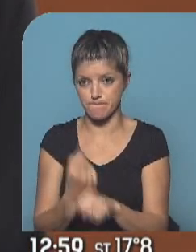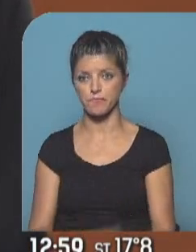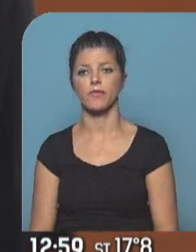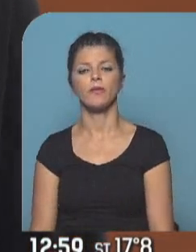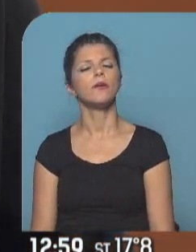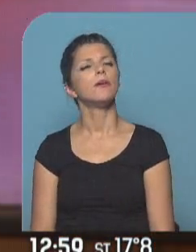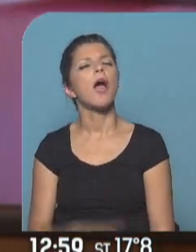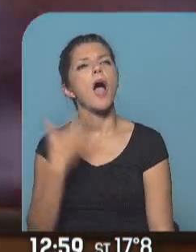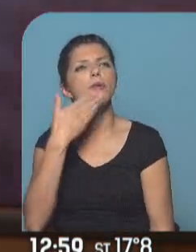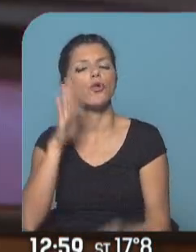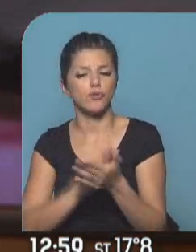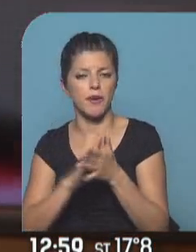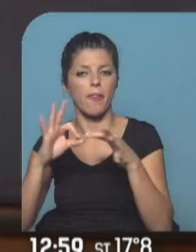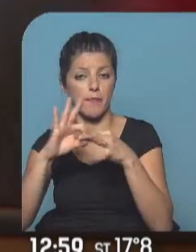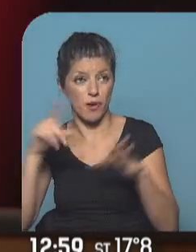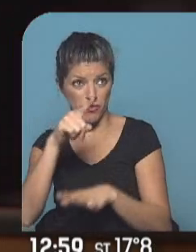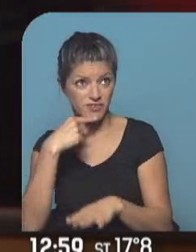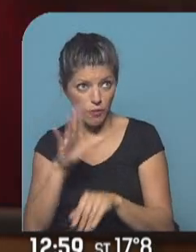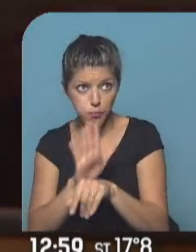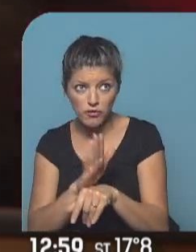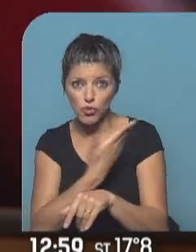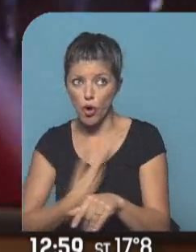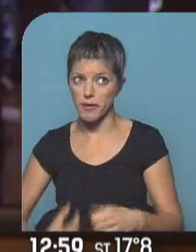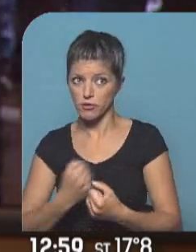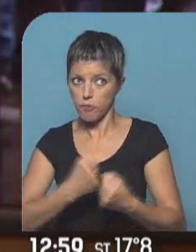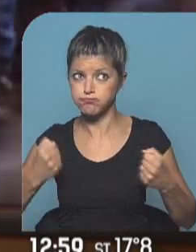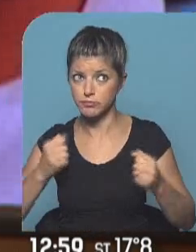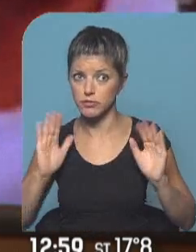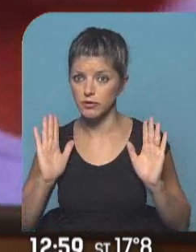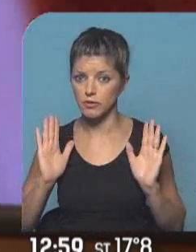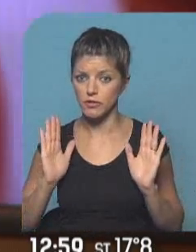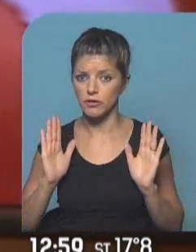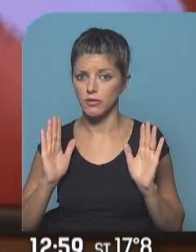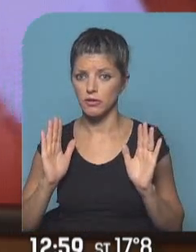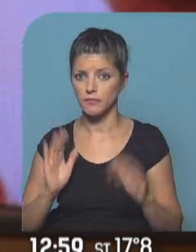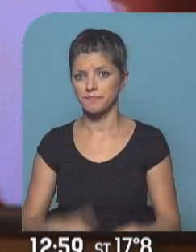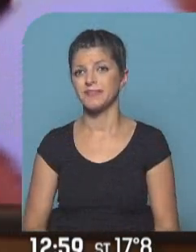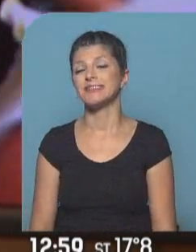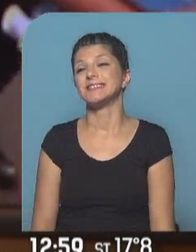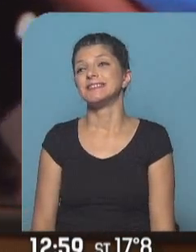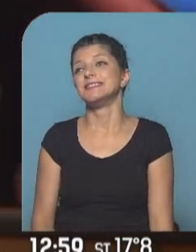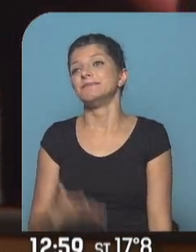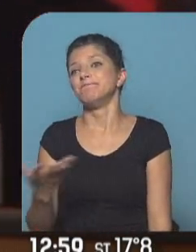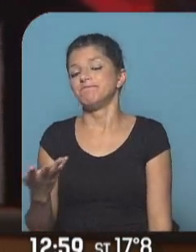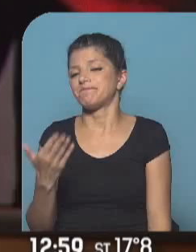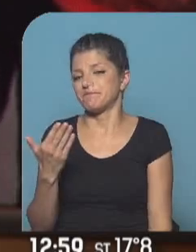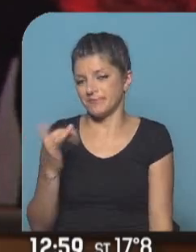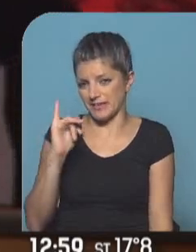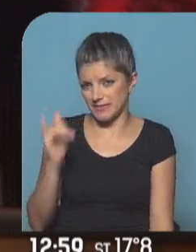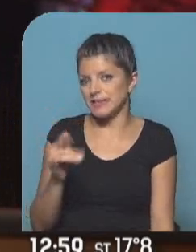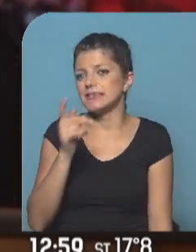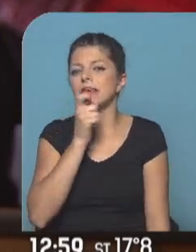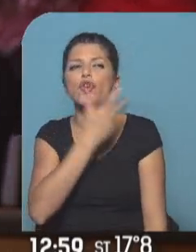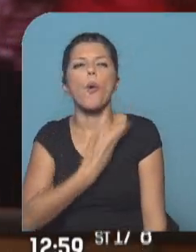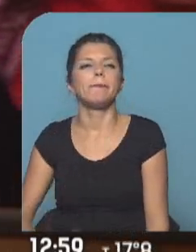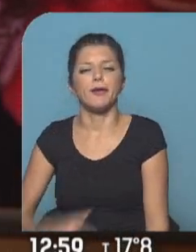democrática, digamos? Estás hablando casi un gobierno de facto, decís, con lo cual... Y es como un gobierno... sí, yo creo que la idea esa, si es dictadura, ¿no?